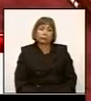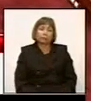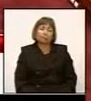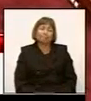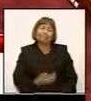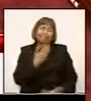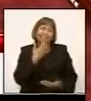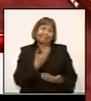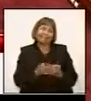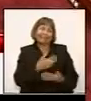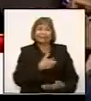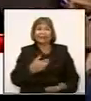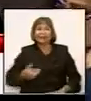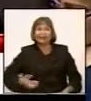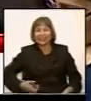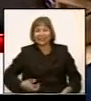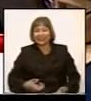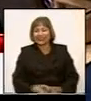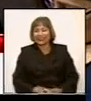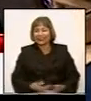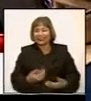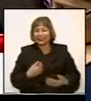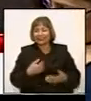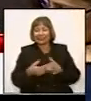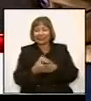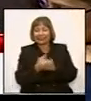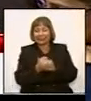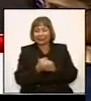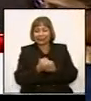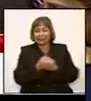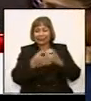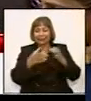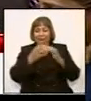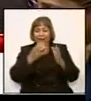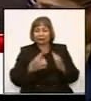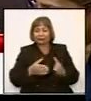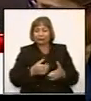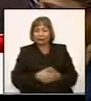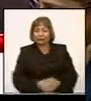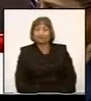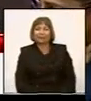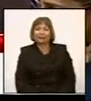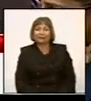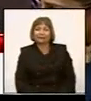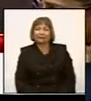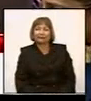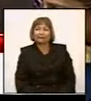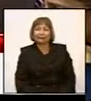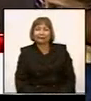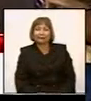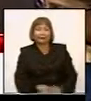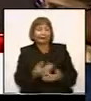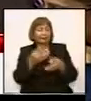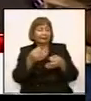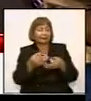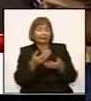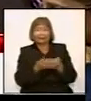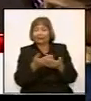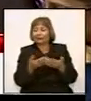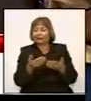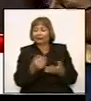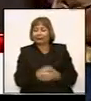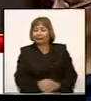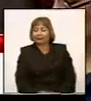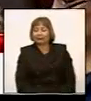Muchas gracias, señor presidente. Colegas congresistas, con el saludo cordial a los que efectivamente estamos aquí en el Pleno.